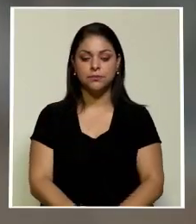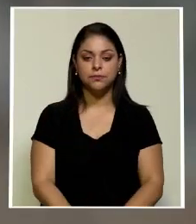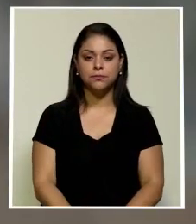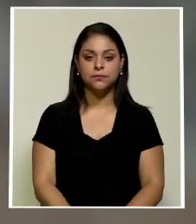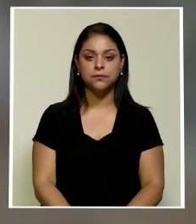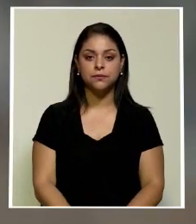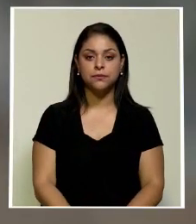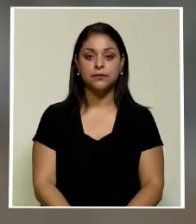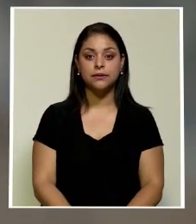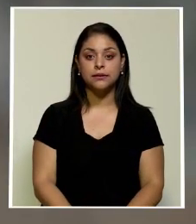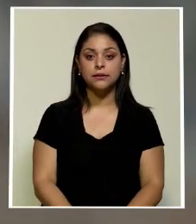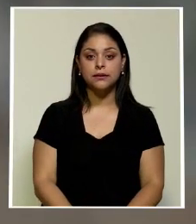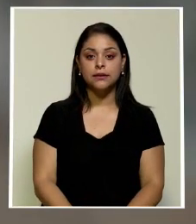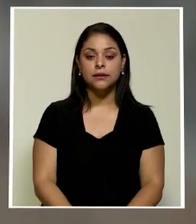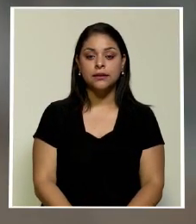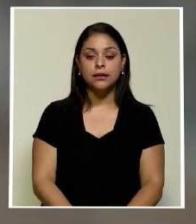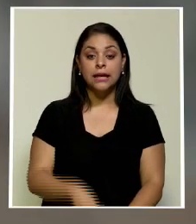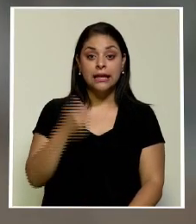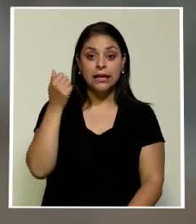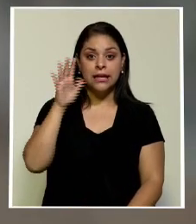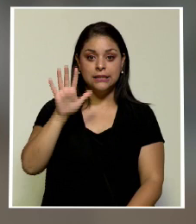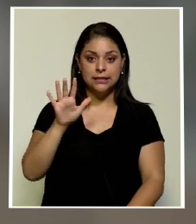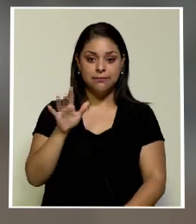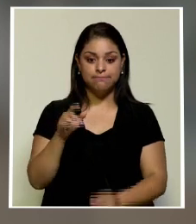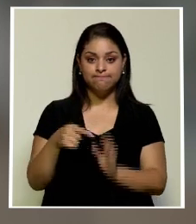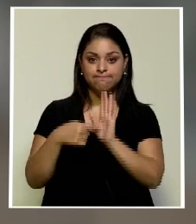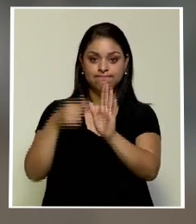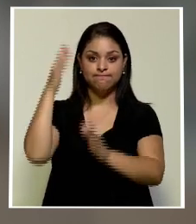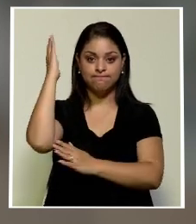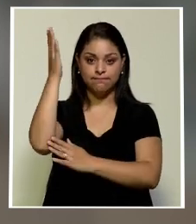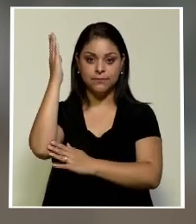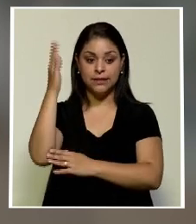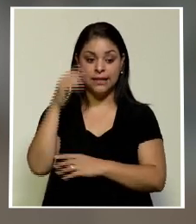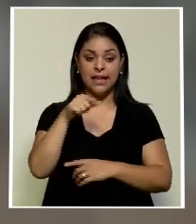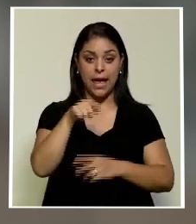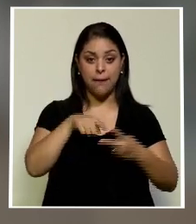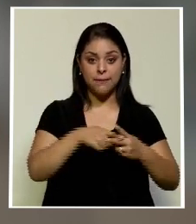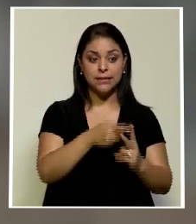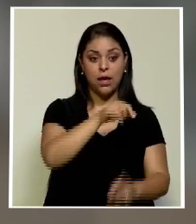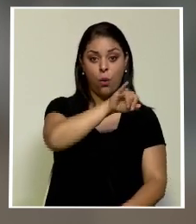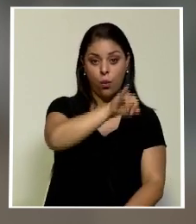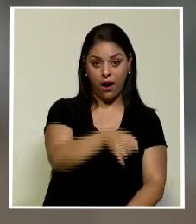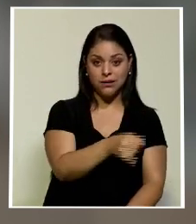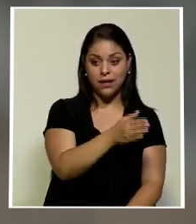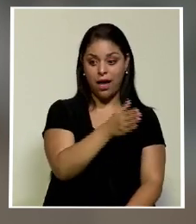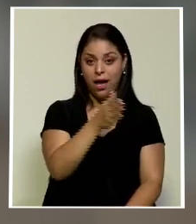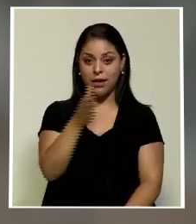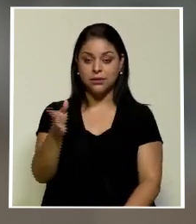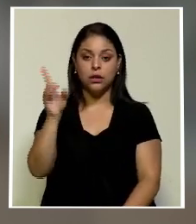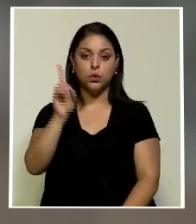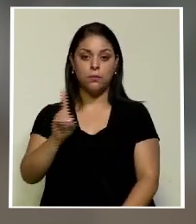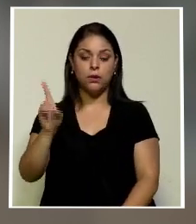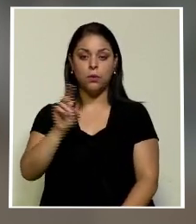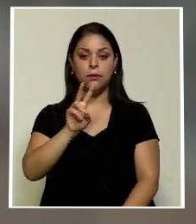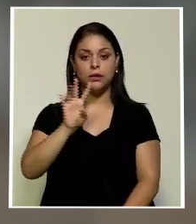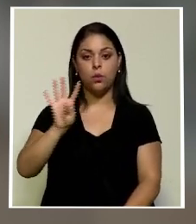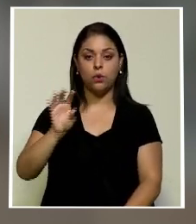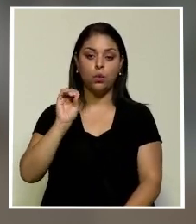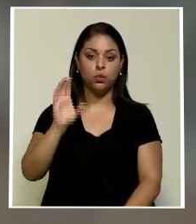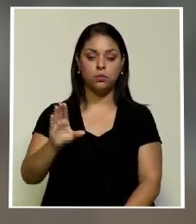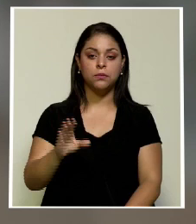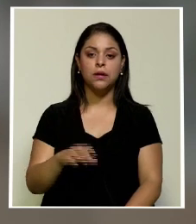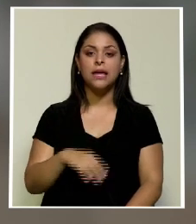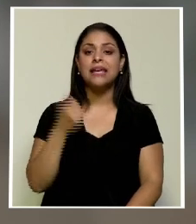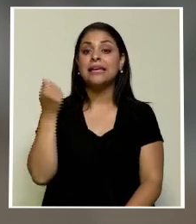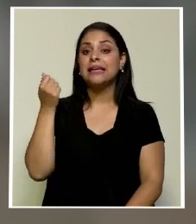La 15ª edición de Viva el Arte se lleva a cabo desde este jueves hasta el próximo domingo 24 de octubre. Se trata de 15